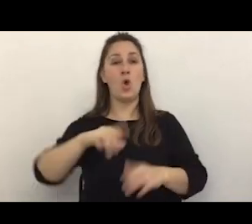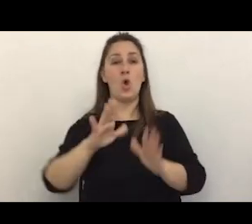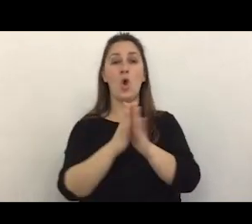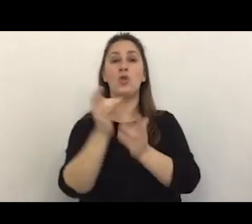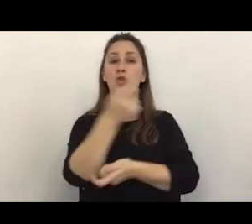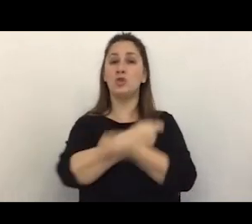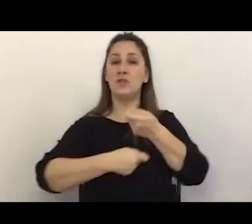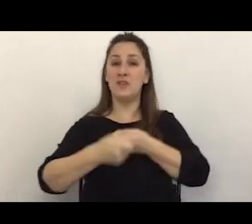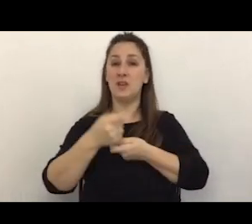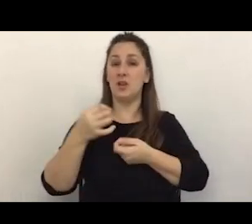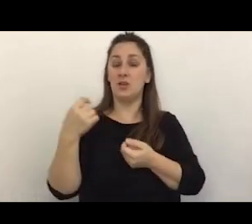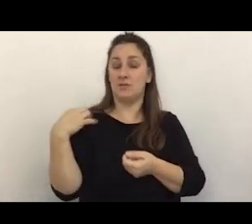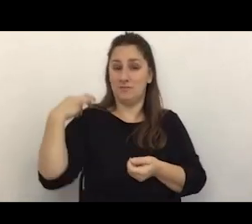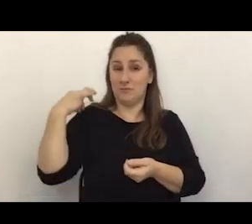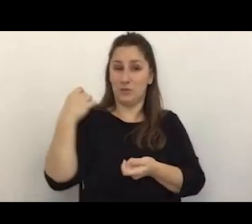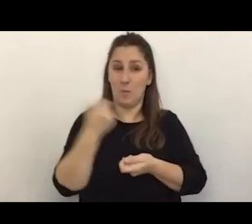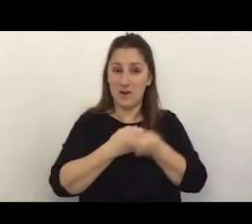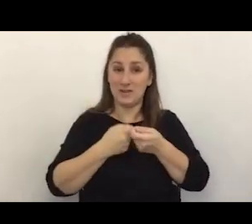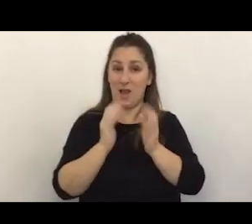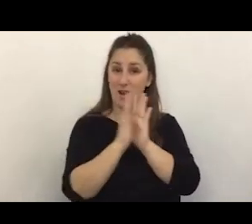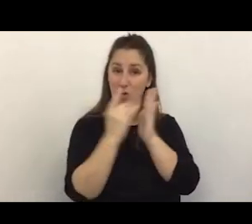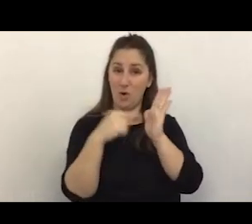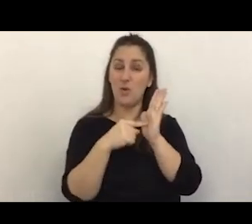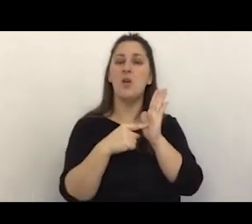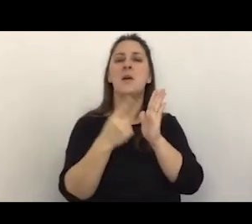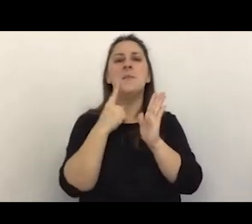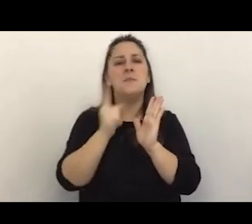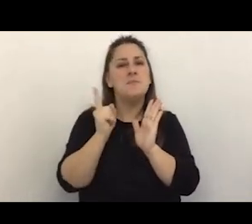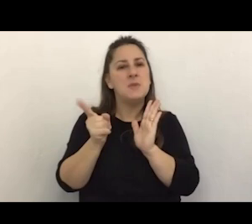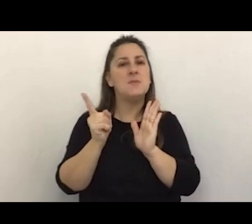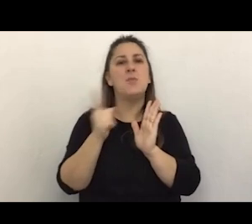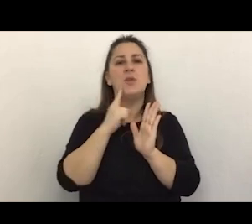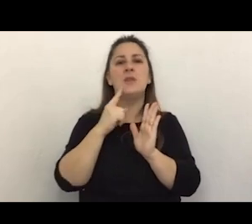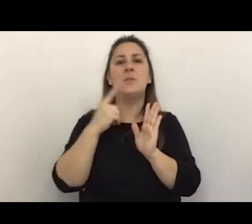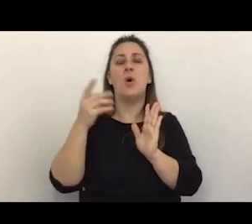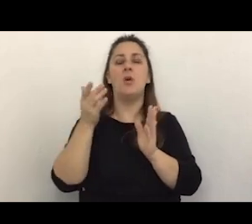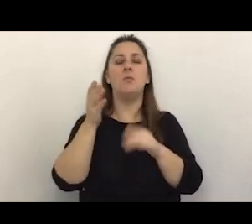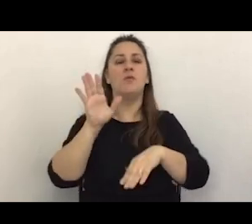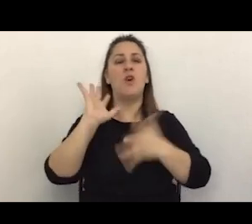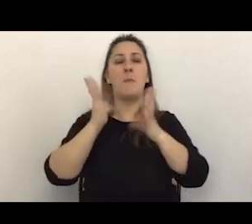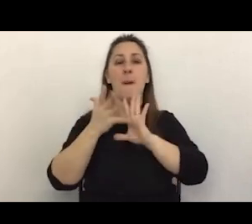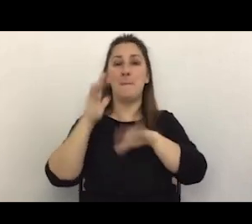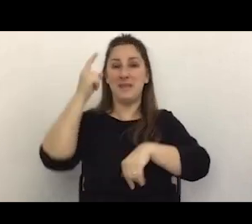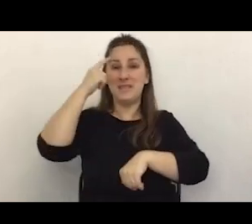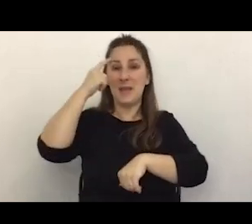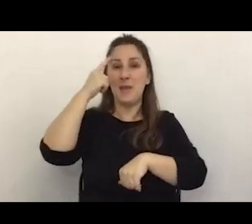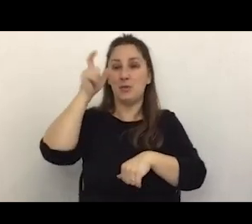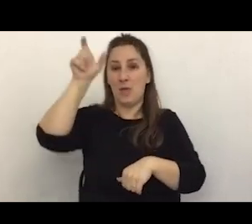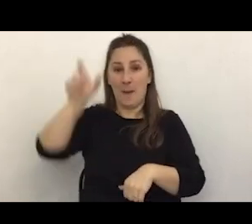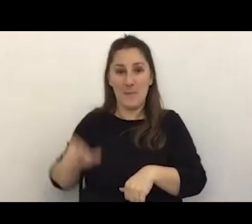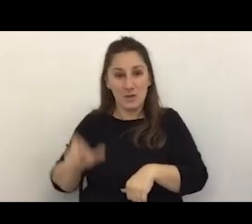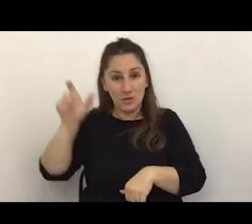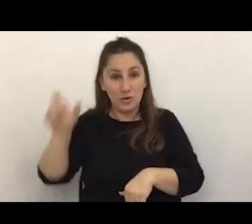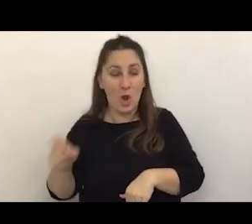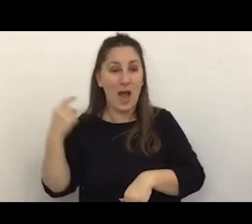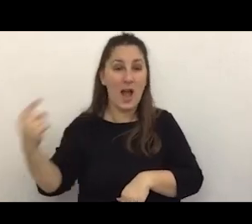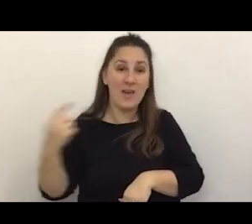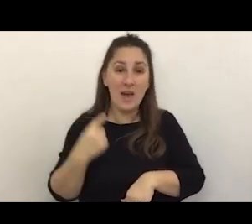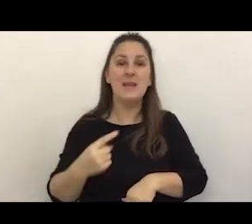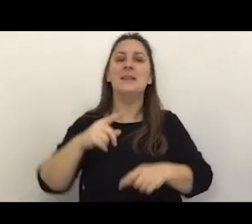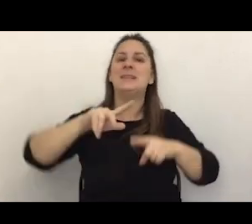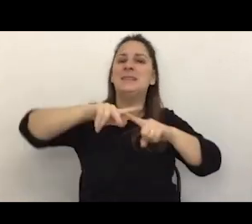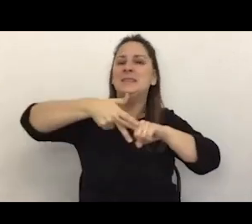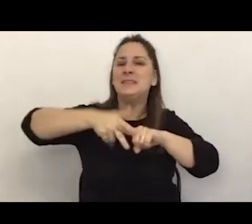Comercial, recogiendo las exigencias que tenía la doctrina sobre el particular, es estas técnicas